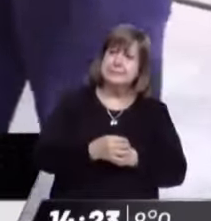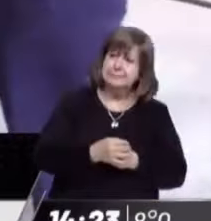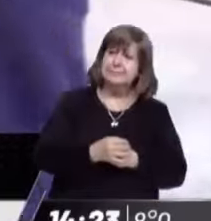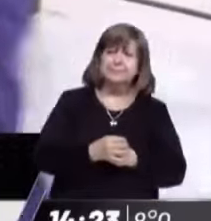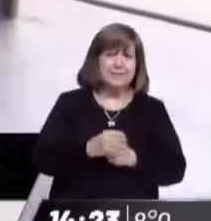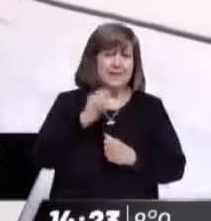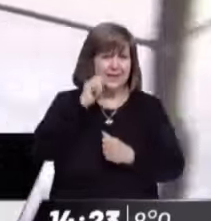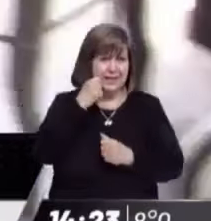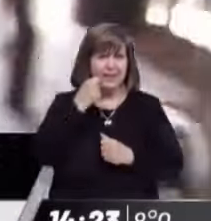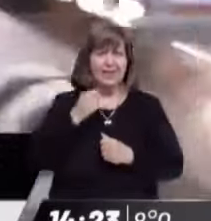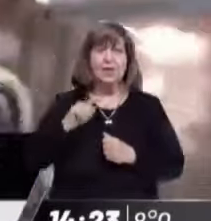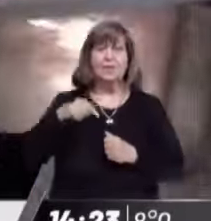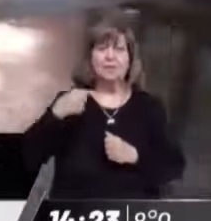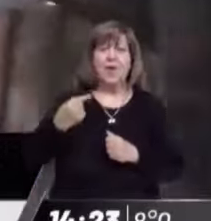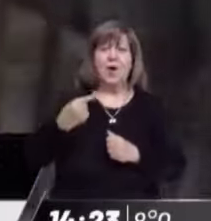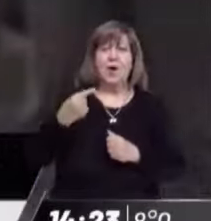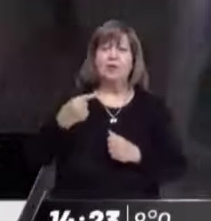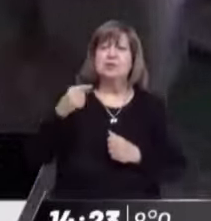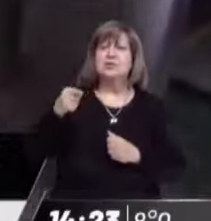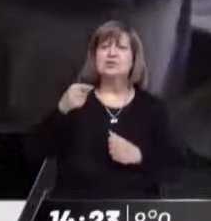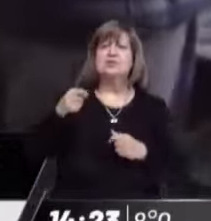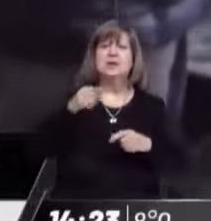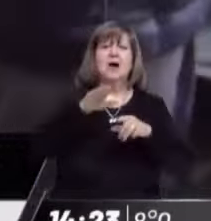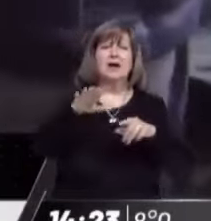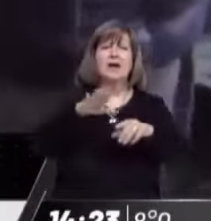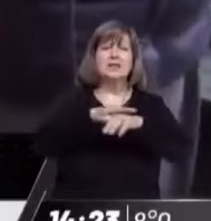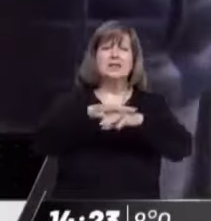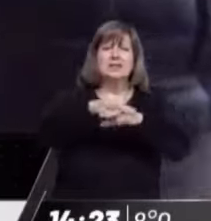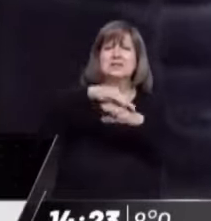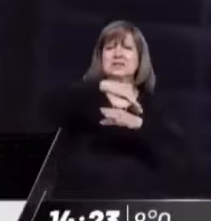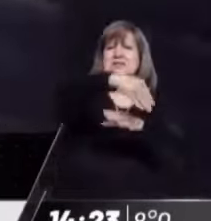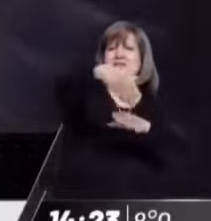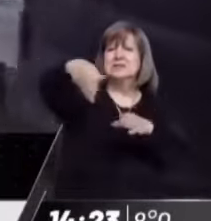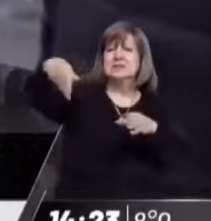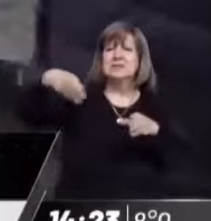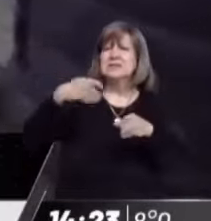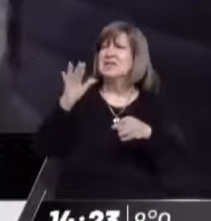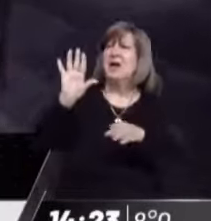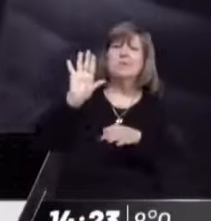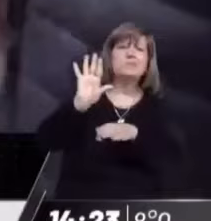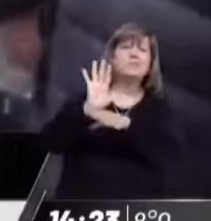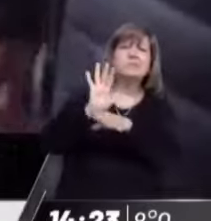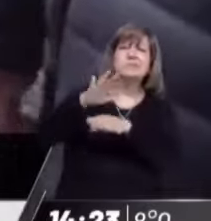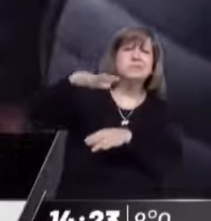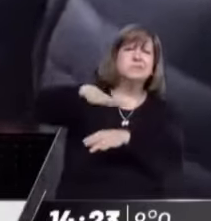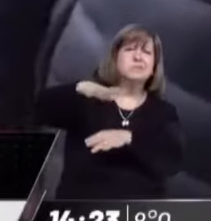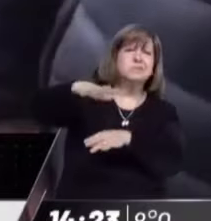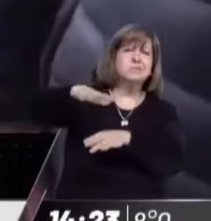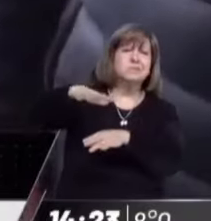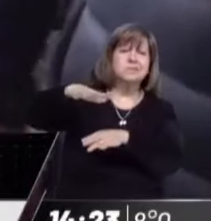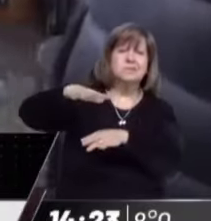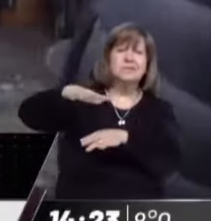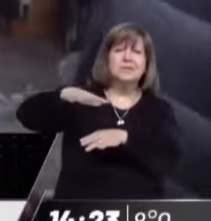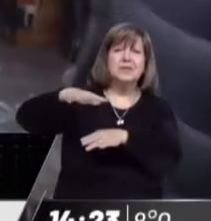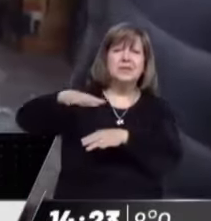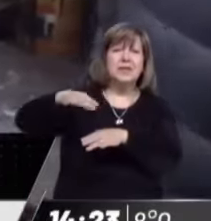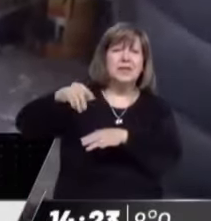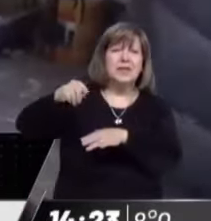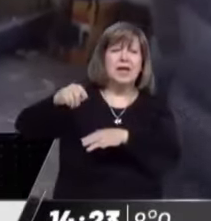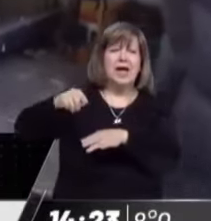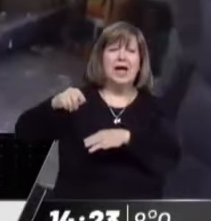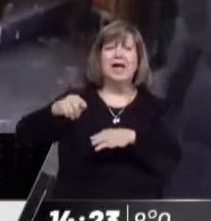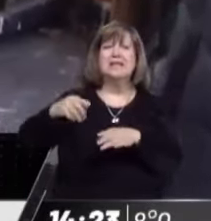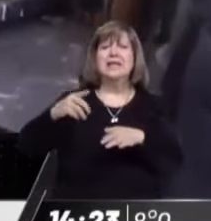Rulo querido. Alguien me va a contar qué son estas porque tiene una función social muy importante. ¿Qué es esto? Bueno, estas son cunitas